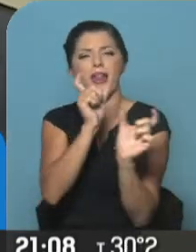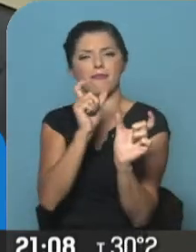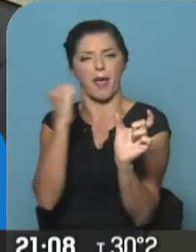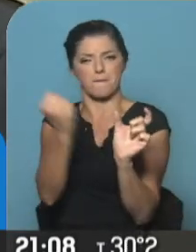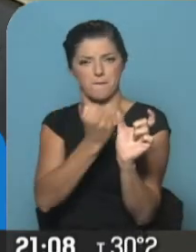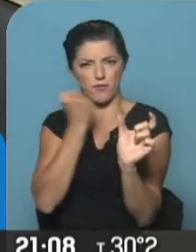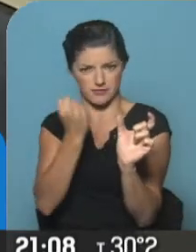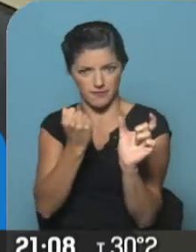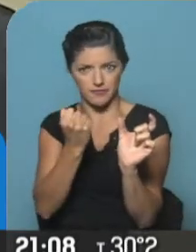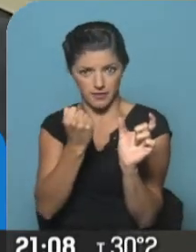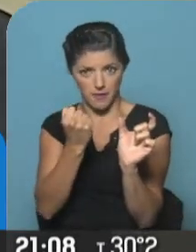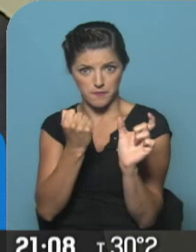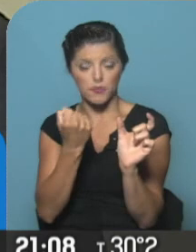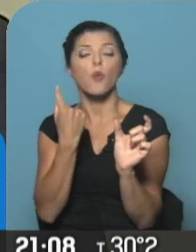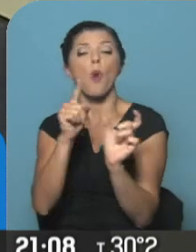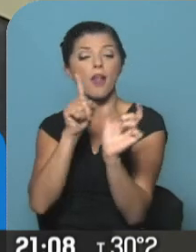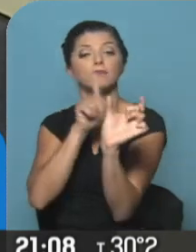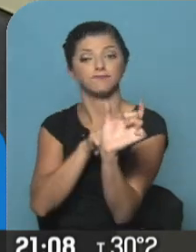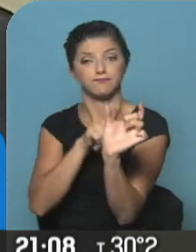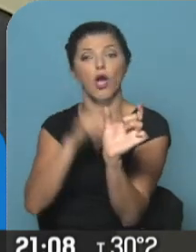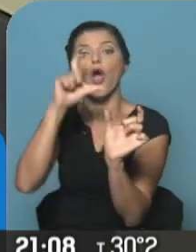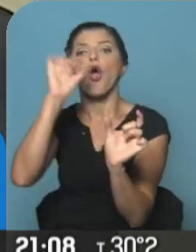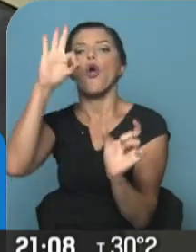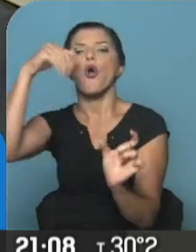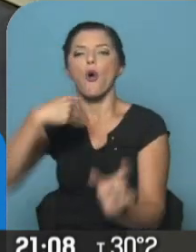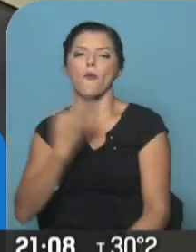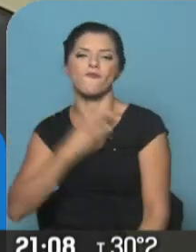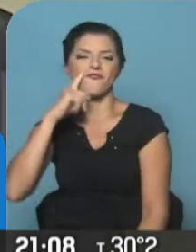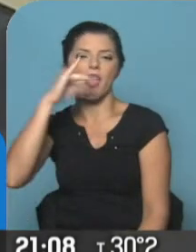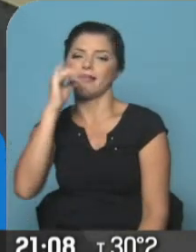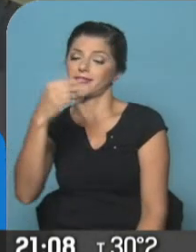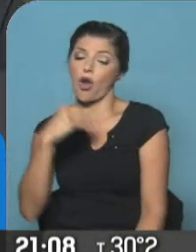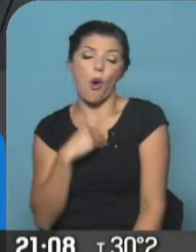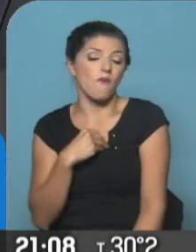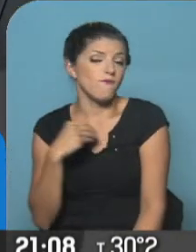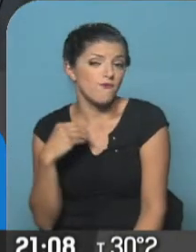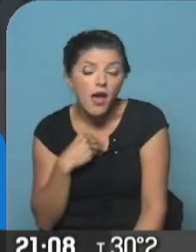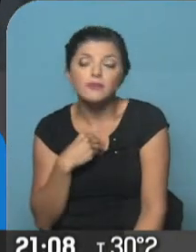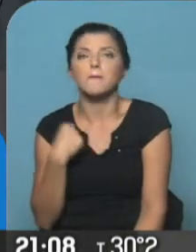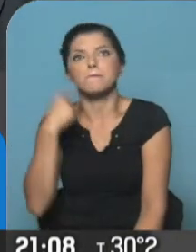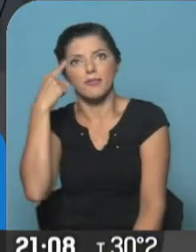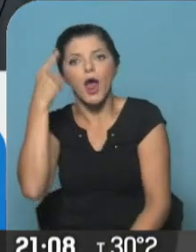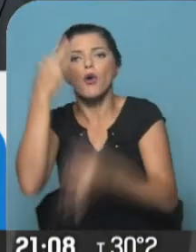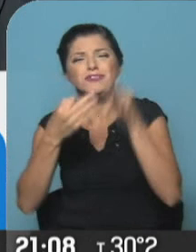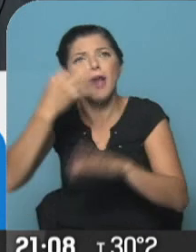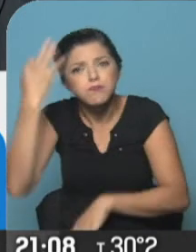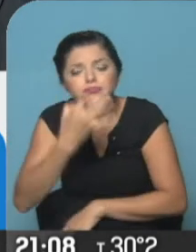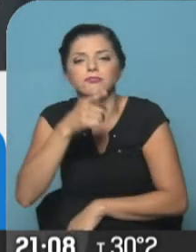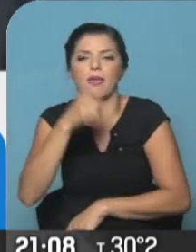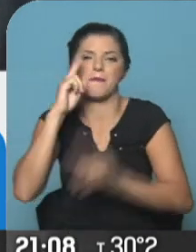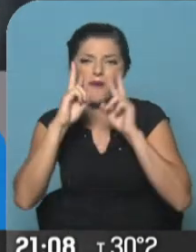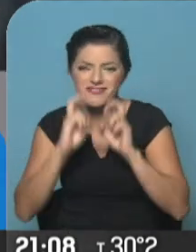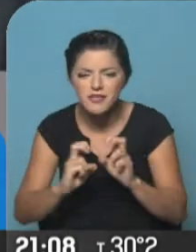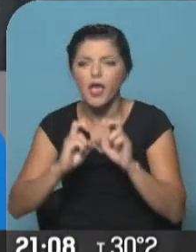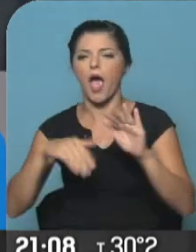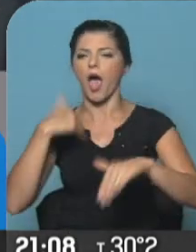el marco de la justicia. Y esa palabra se llama confianza. Confiar en que la justicia investiga, confiar en el que la justicia